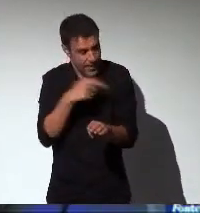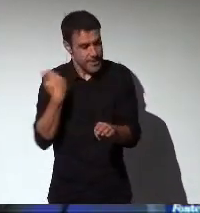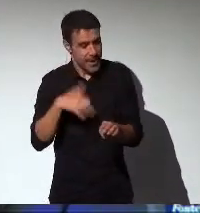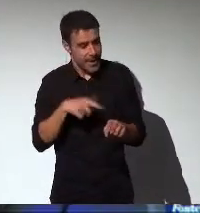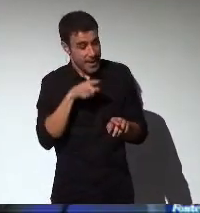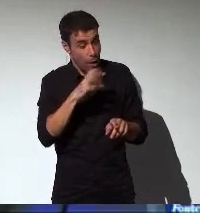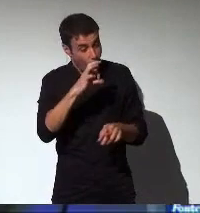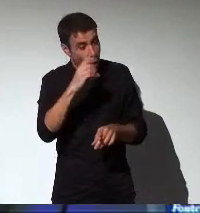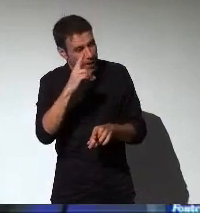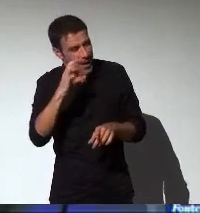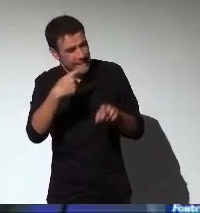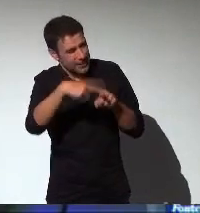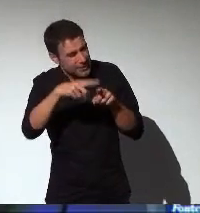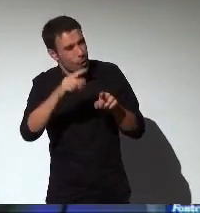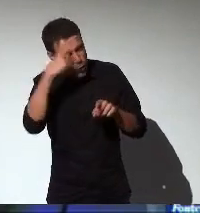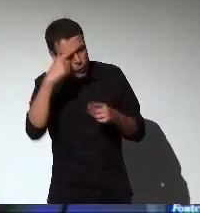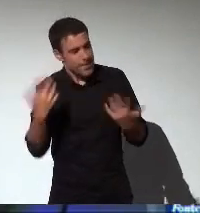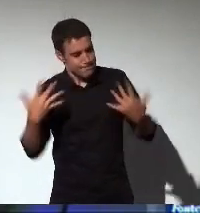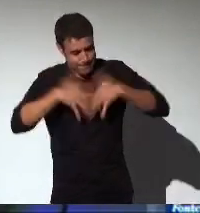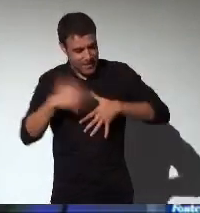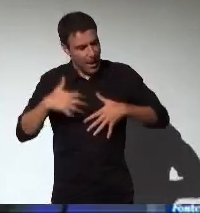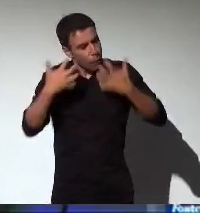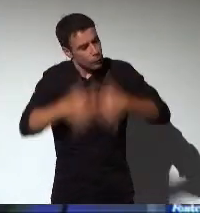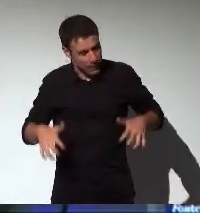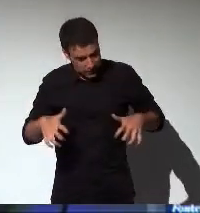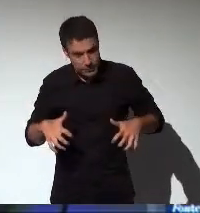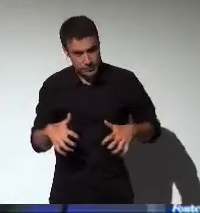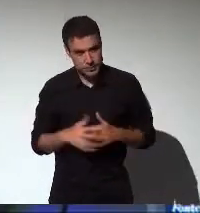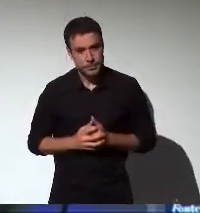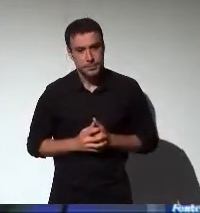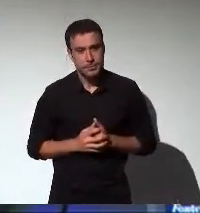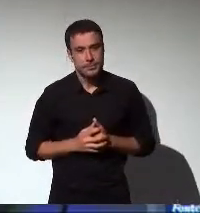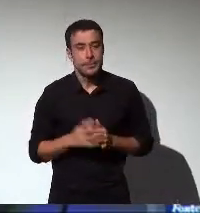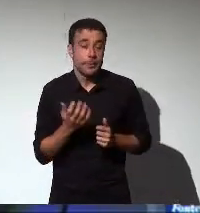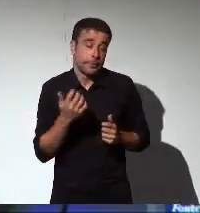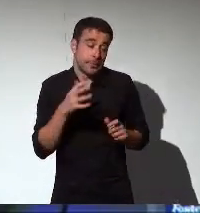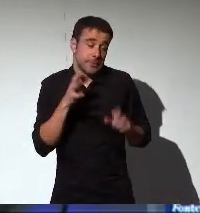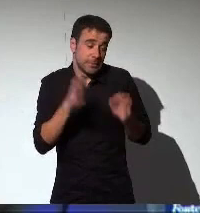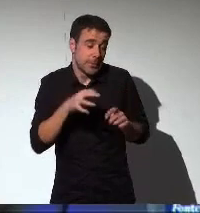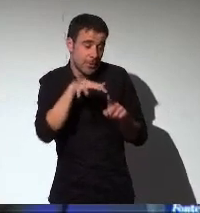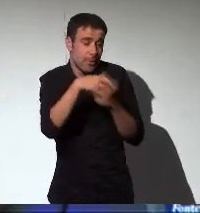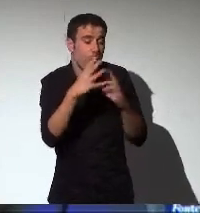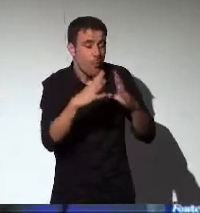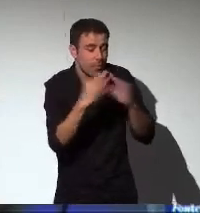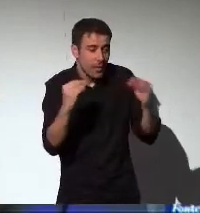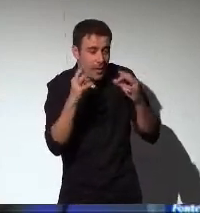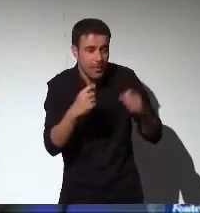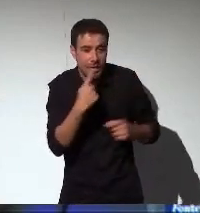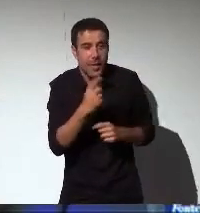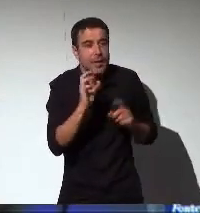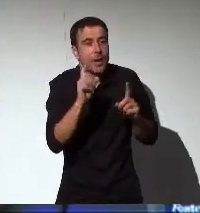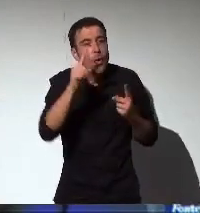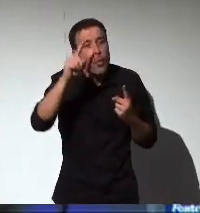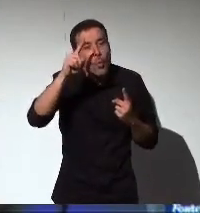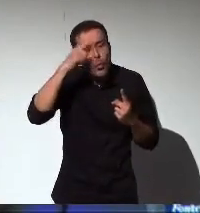eso que es muy importante, ¿no? La cultura. Yo siempre, un poco en el contexto de la universidad, se habla un poco del concepto de